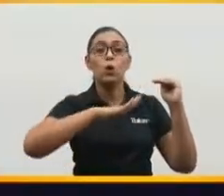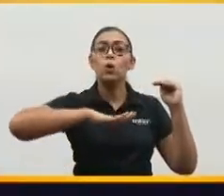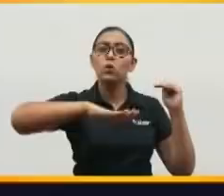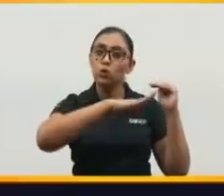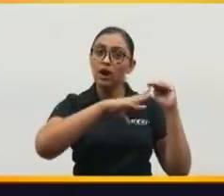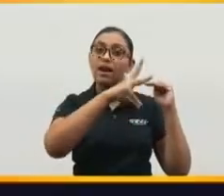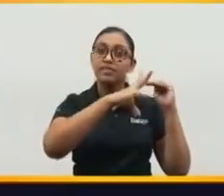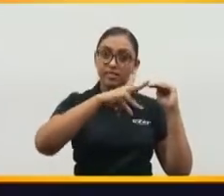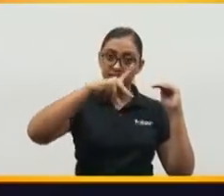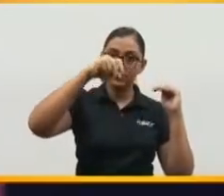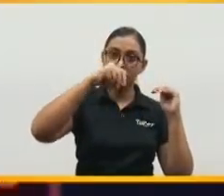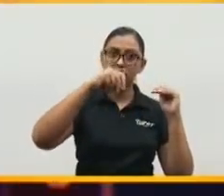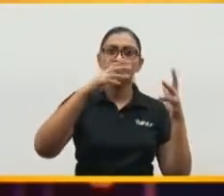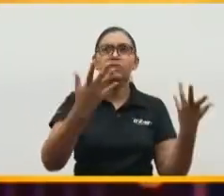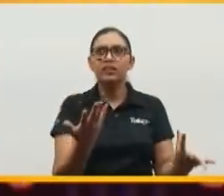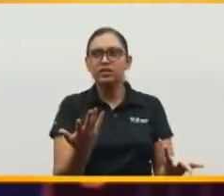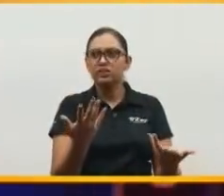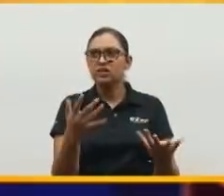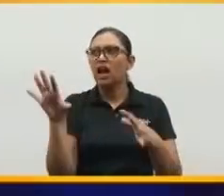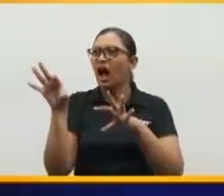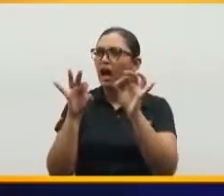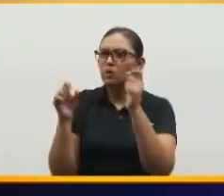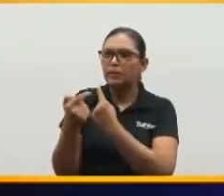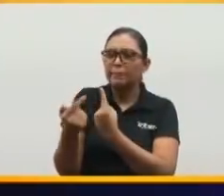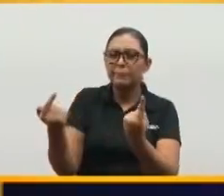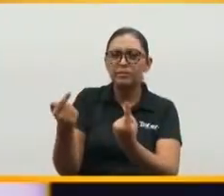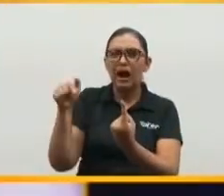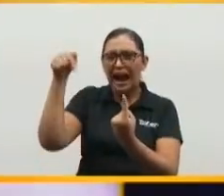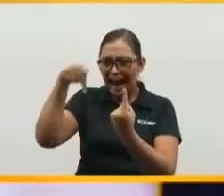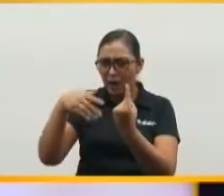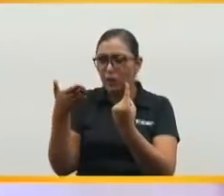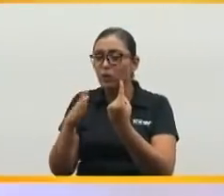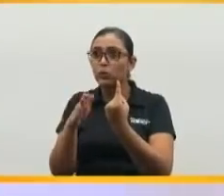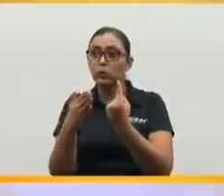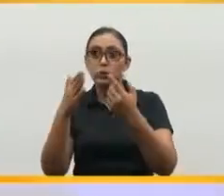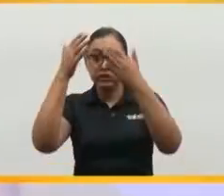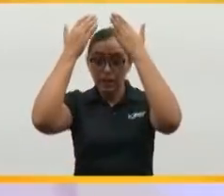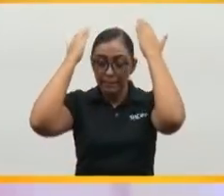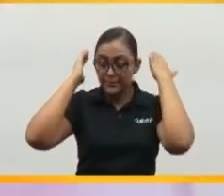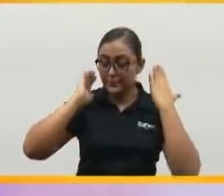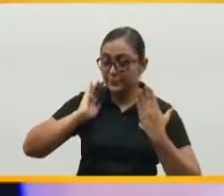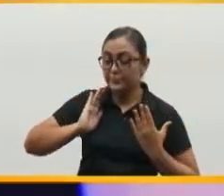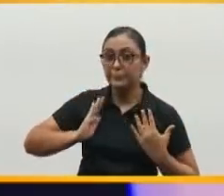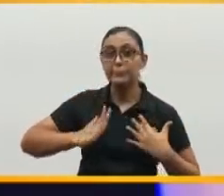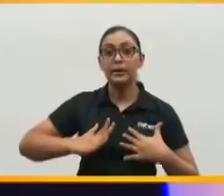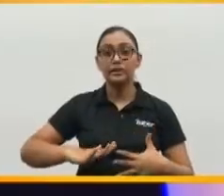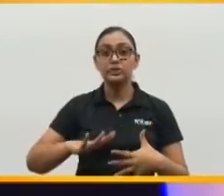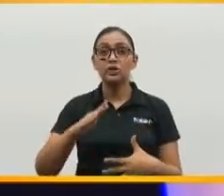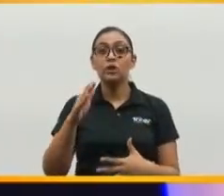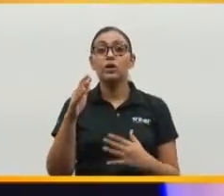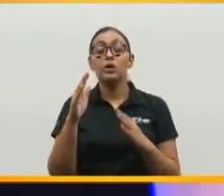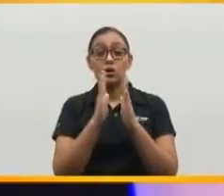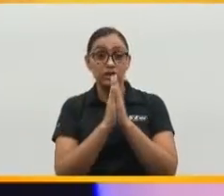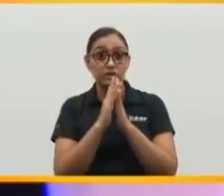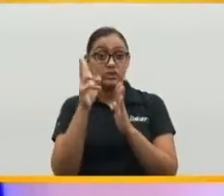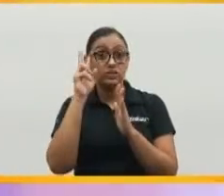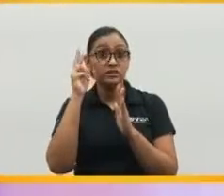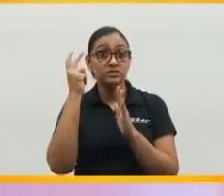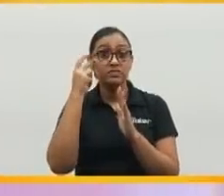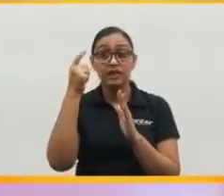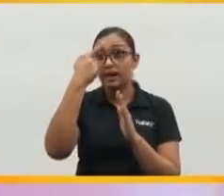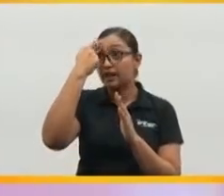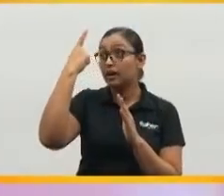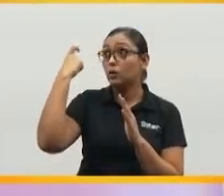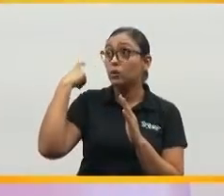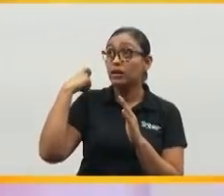el desierto. Entonces, cuando una persona utiliza el manto de oración, está recordando aquella carpa, aquella